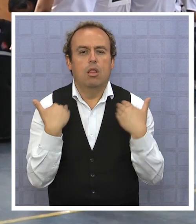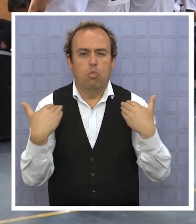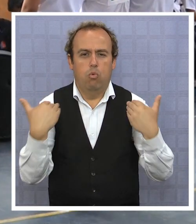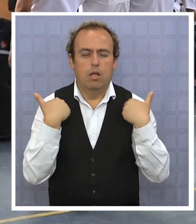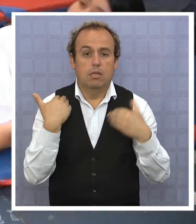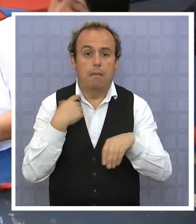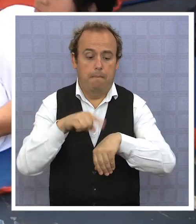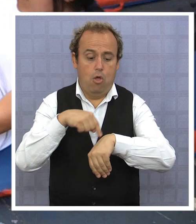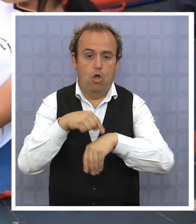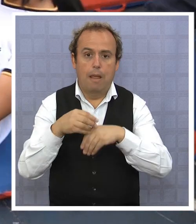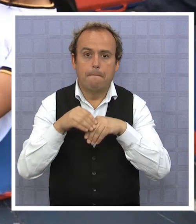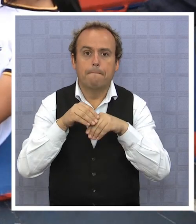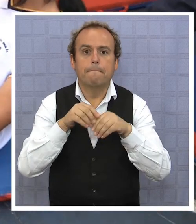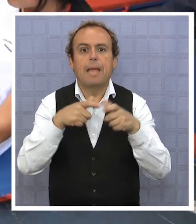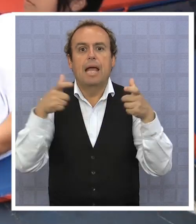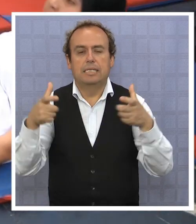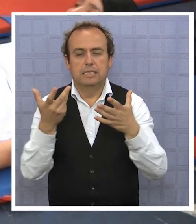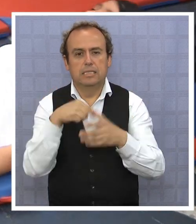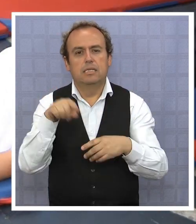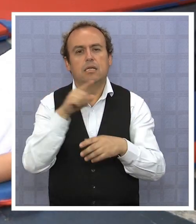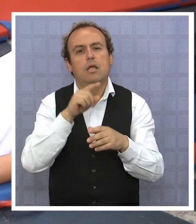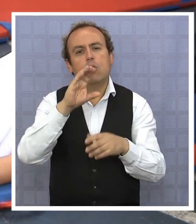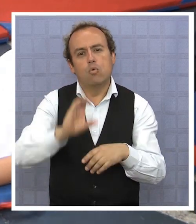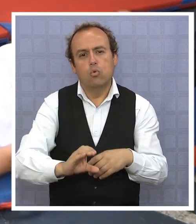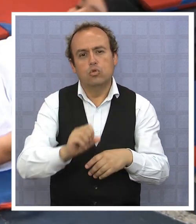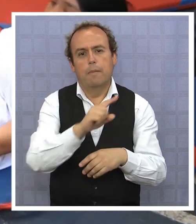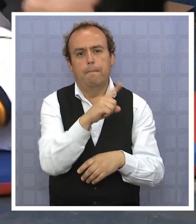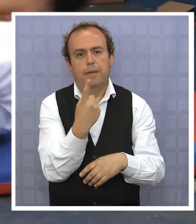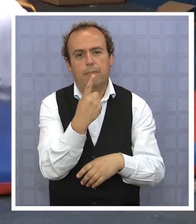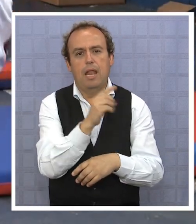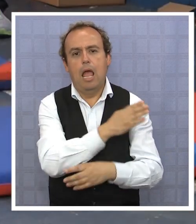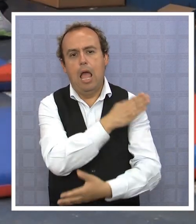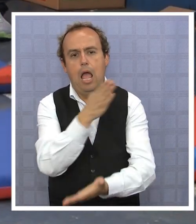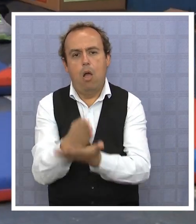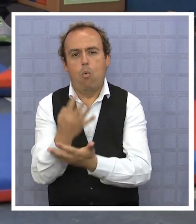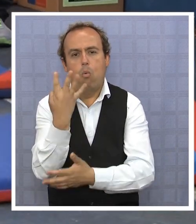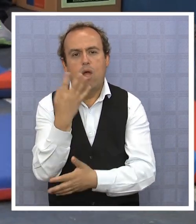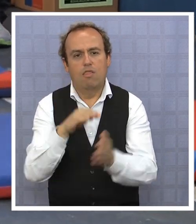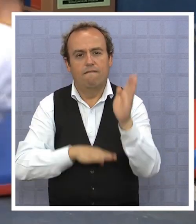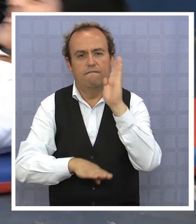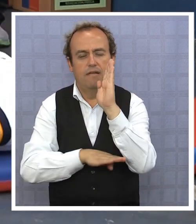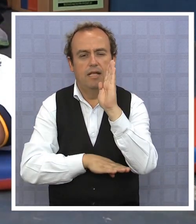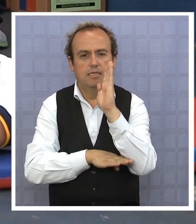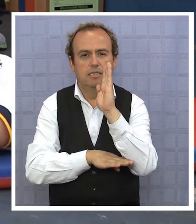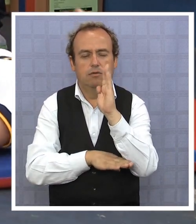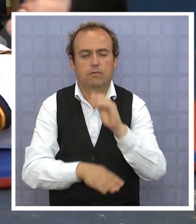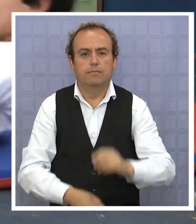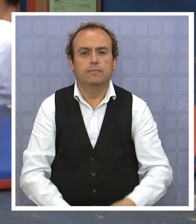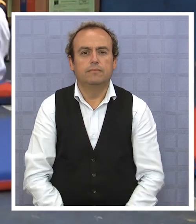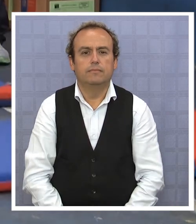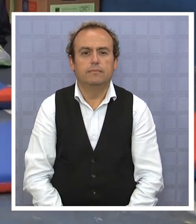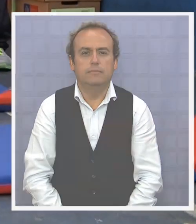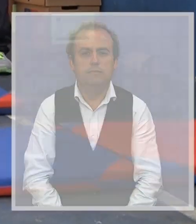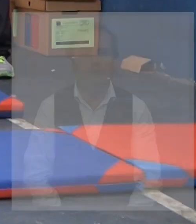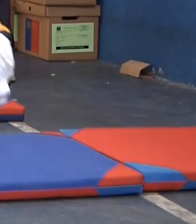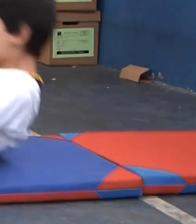las horas de educación física en los cursos de primero a cuarto año básicos. 16,